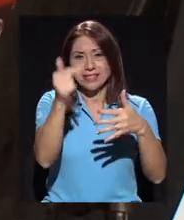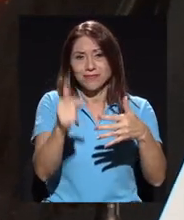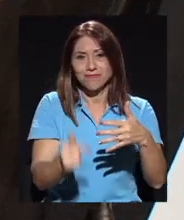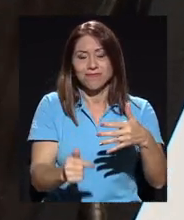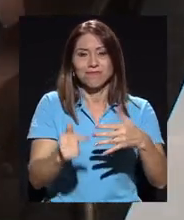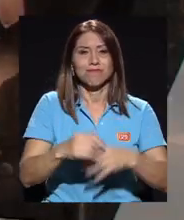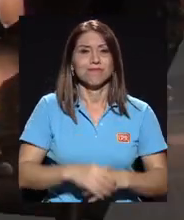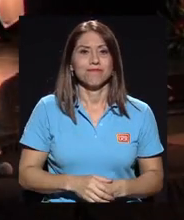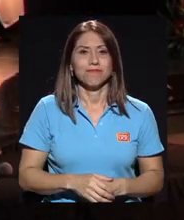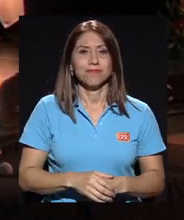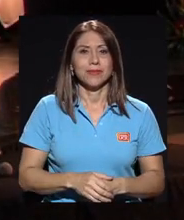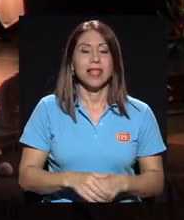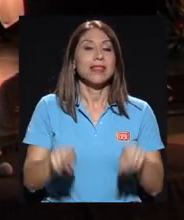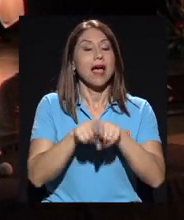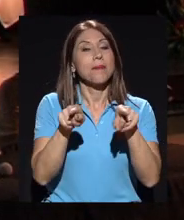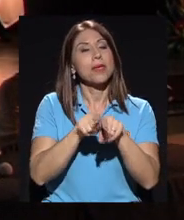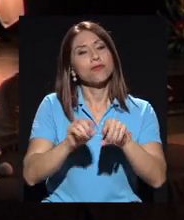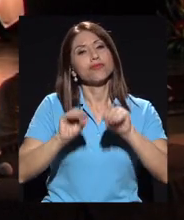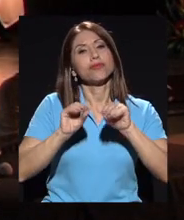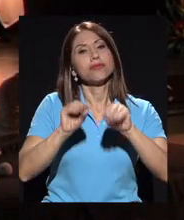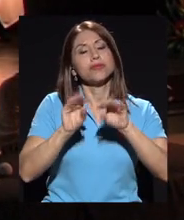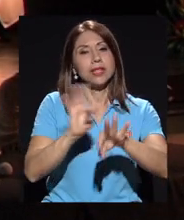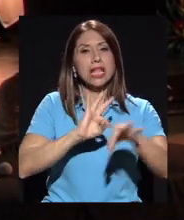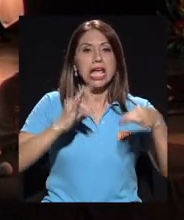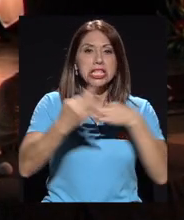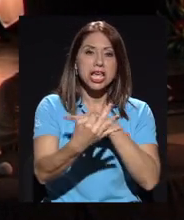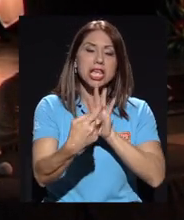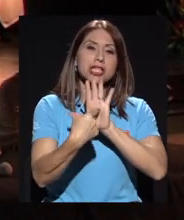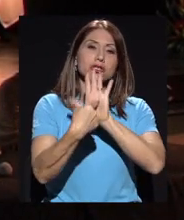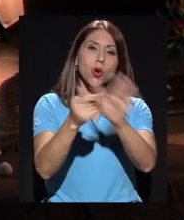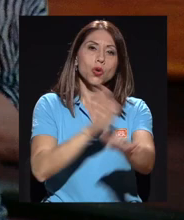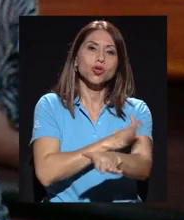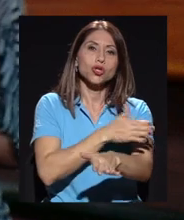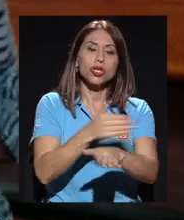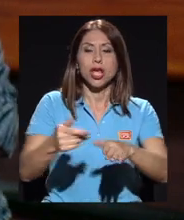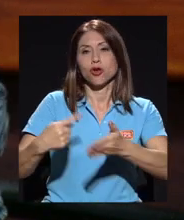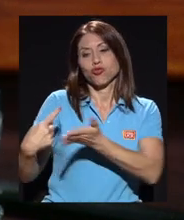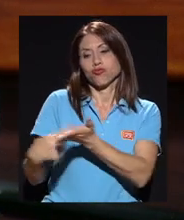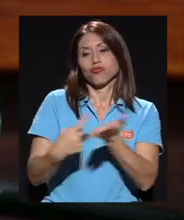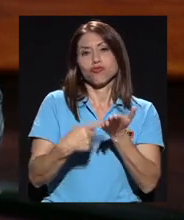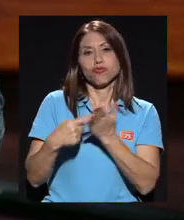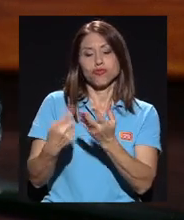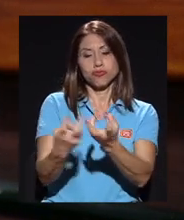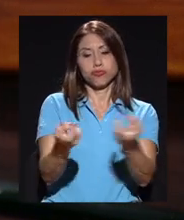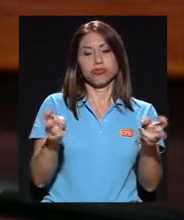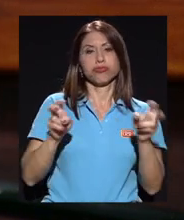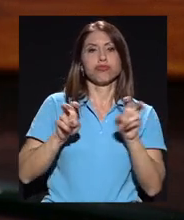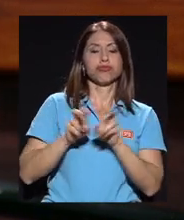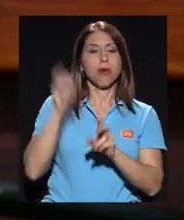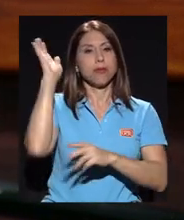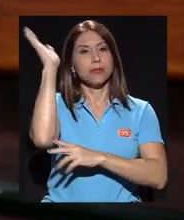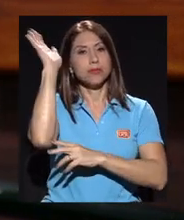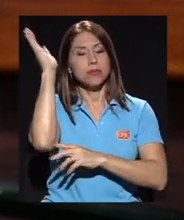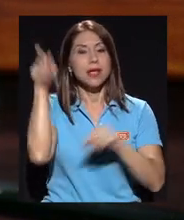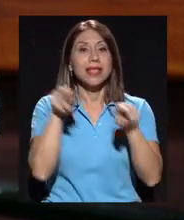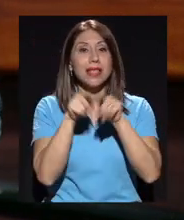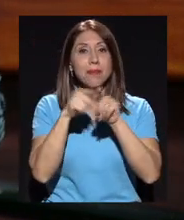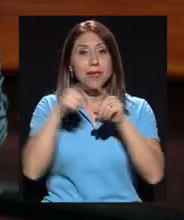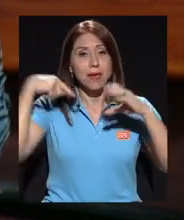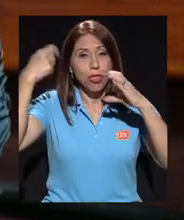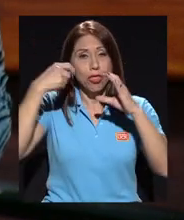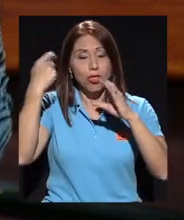otros. Se ofrecieron talleres, conciertos, paneles, ponencias, mesas redondas y sesiones de